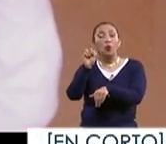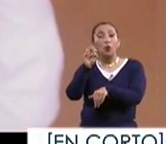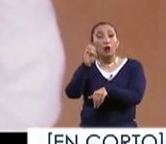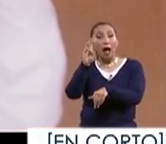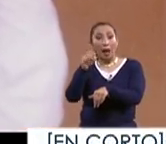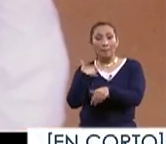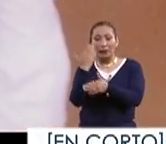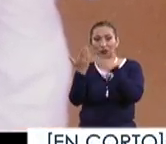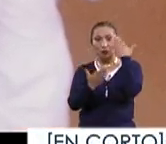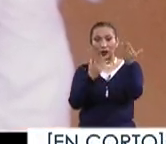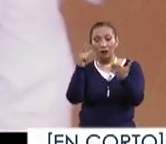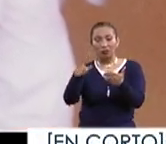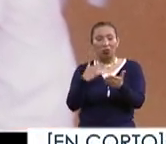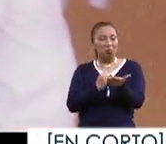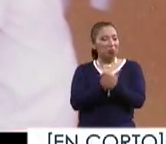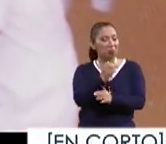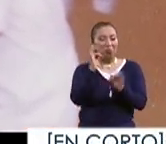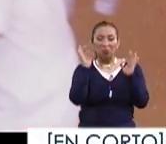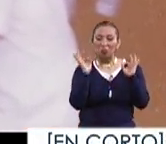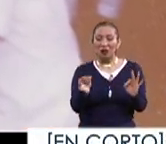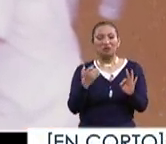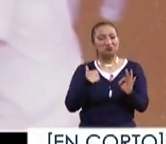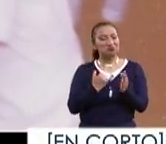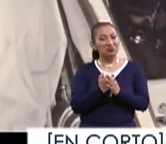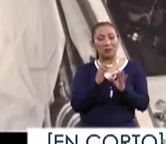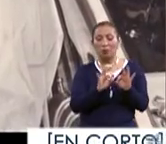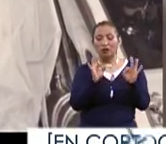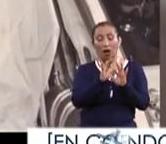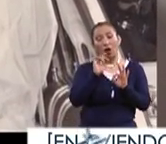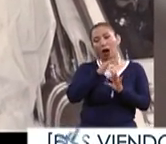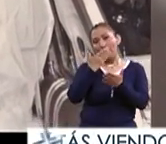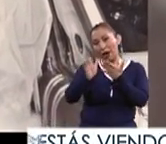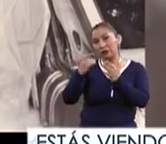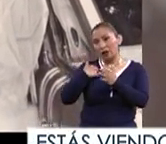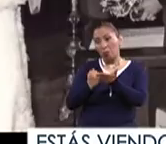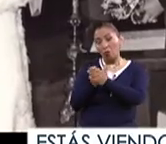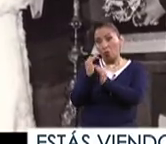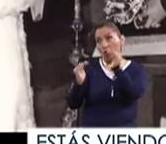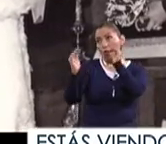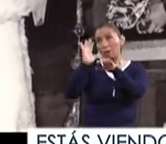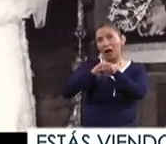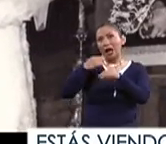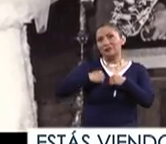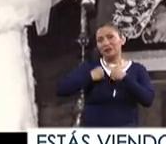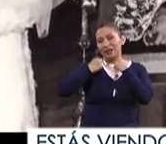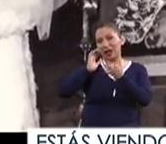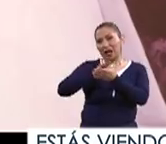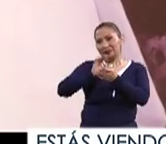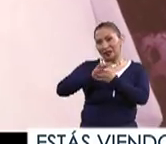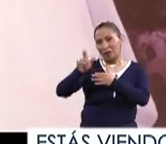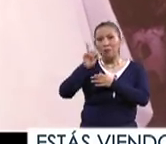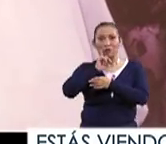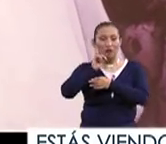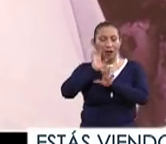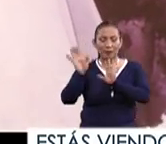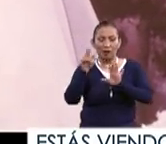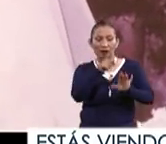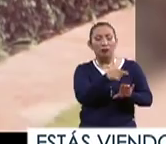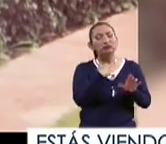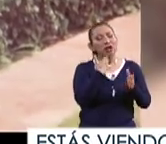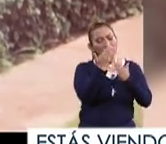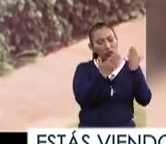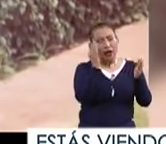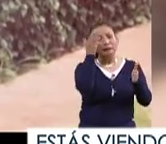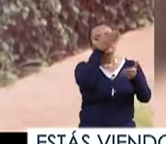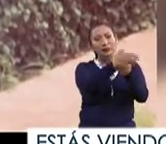la decisión más acertada que he tomado, entre muchas otras en mi vida. La más importante es con quien me casé, pero esa fue la más acertada. Estudié en la